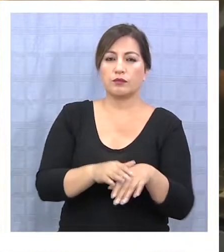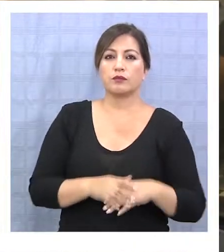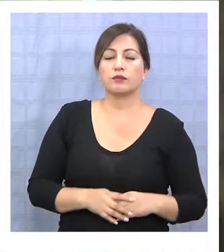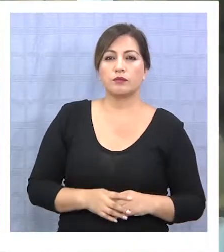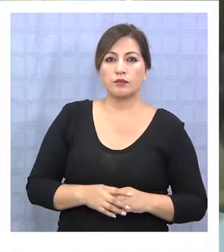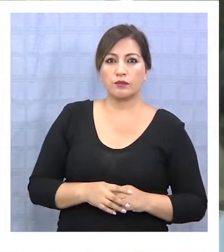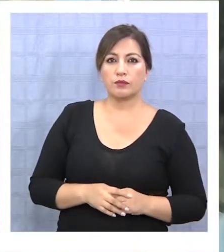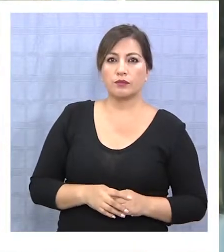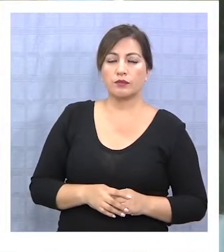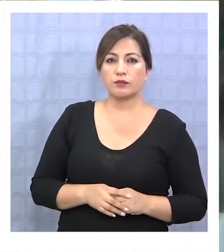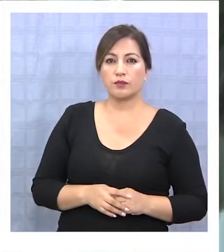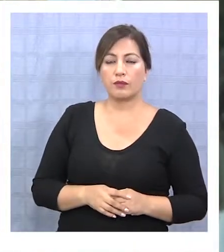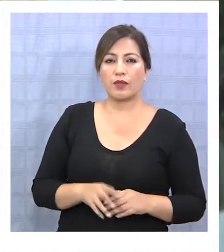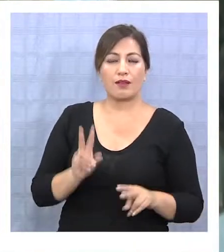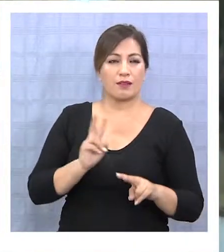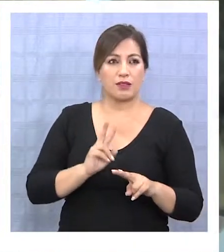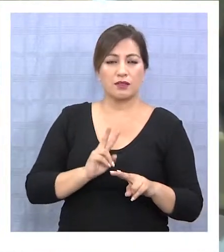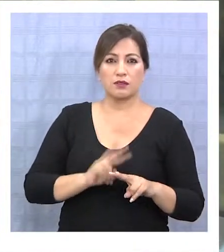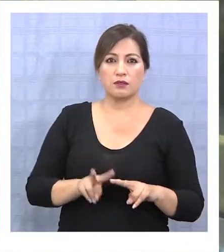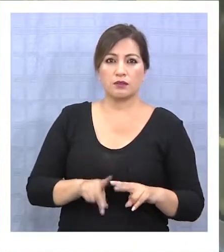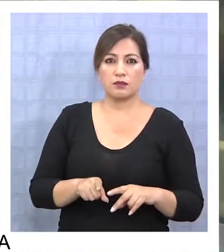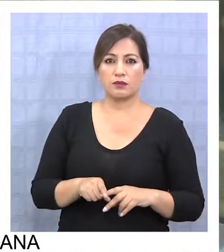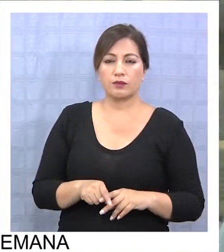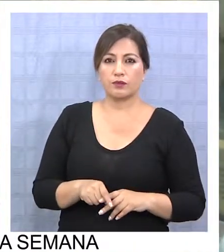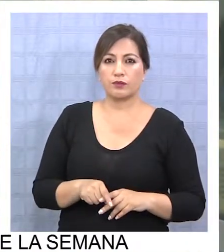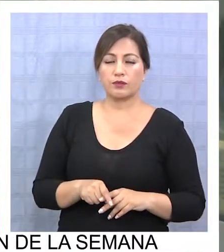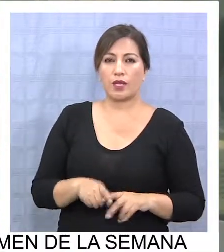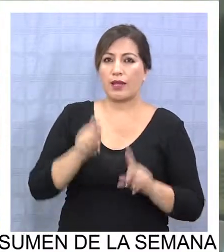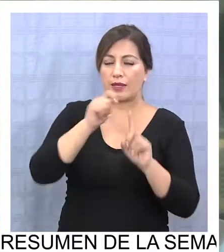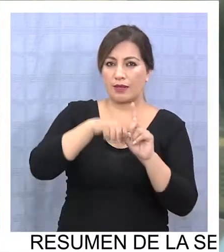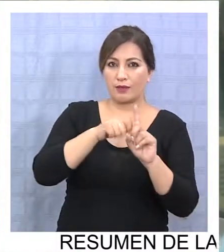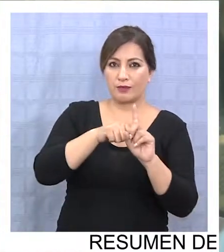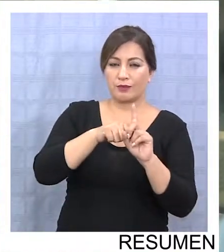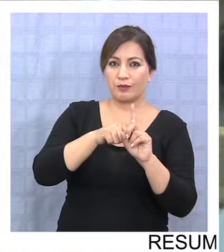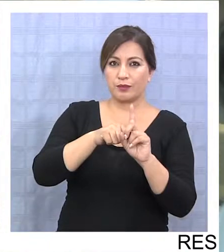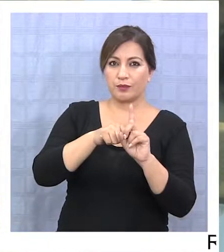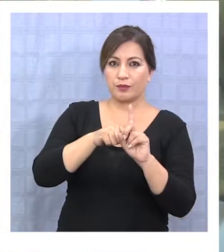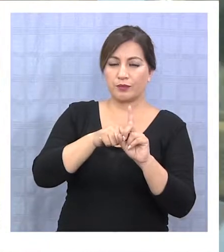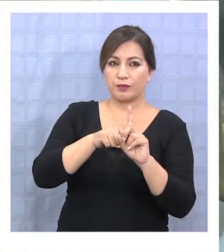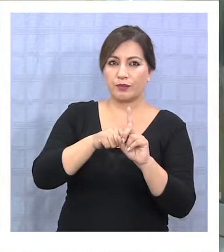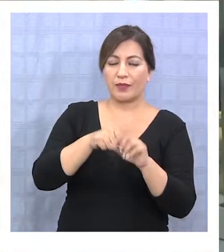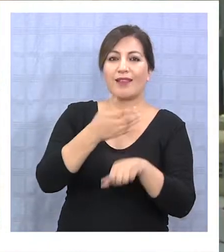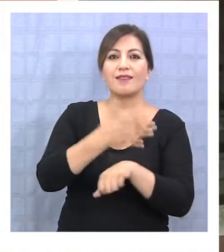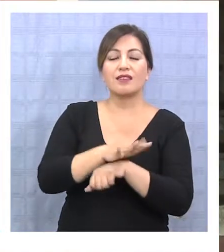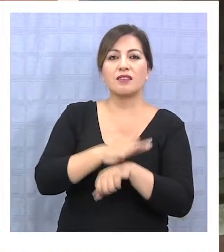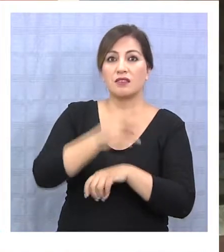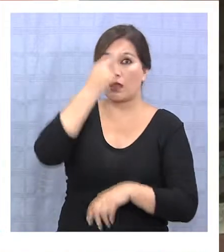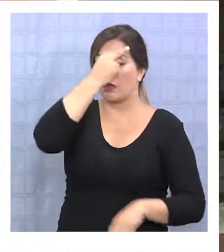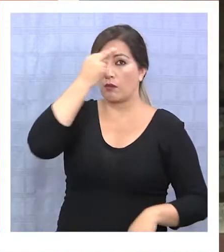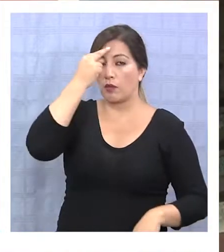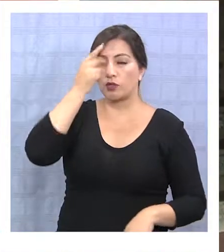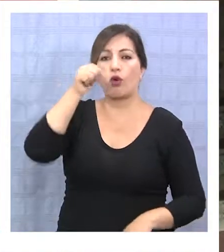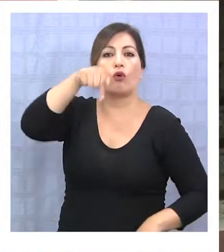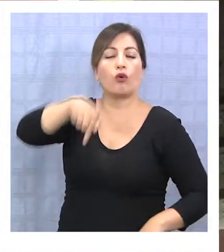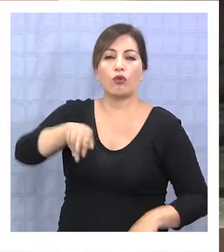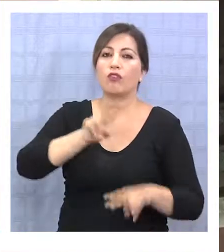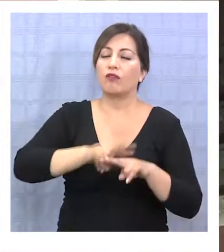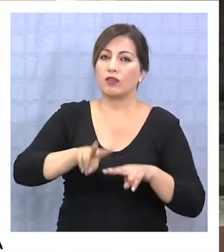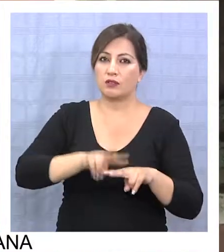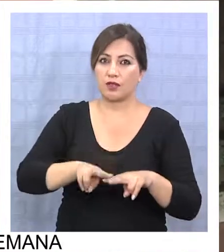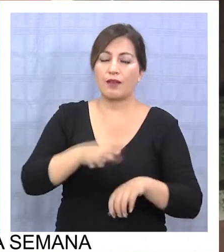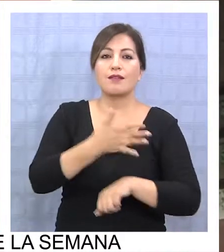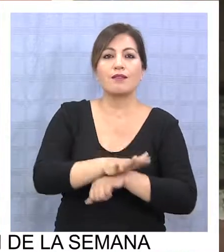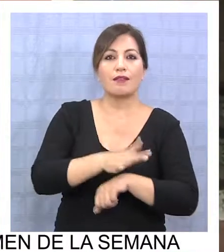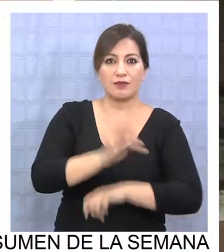Solidario que generalmente era entregado en el mes que correspondía a la quincena de marzo, hoy se